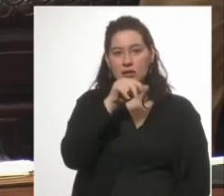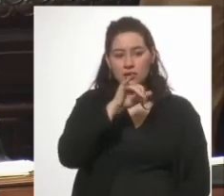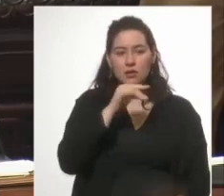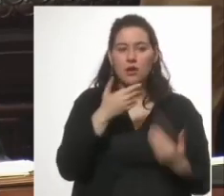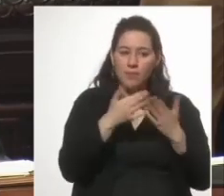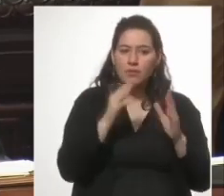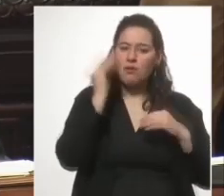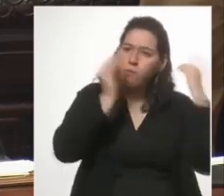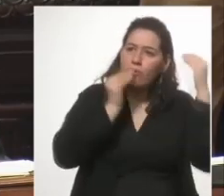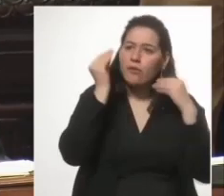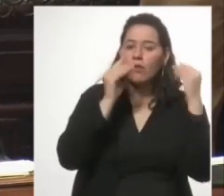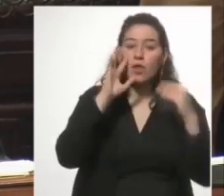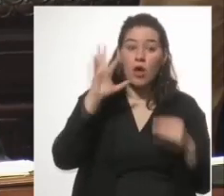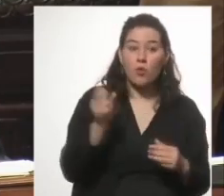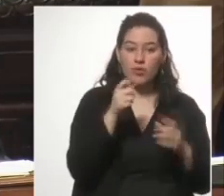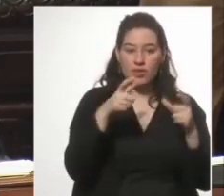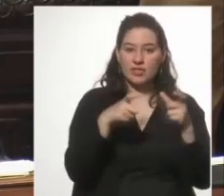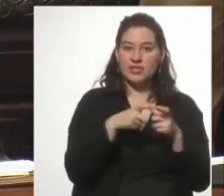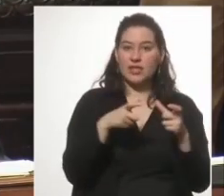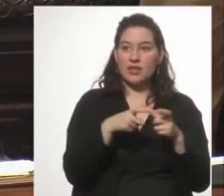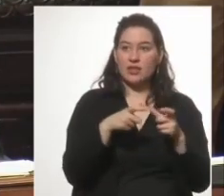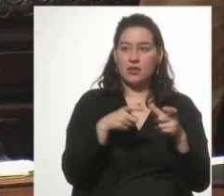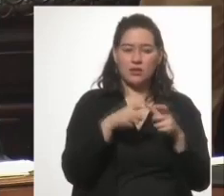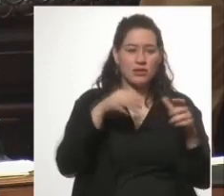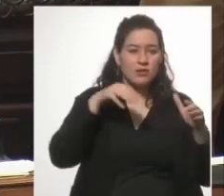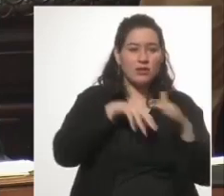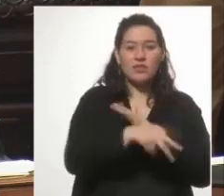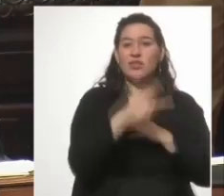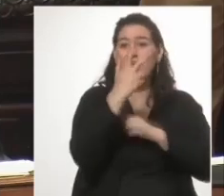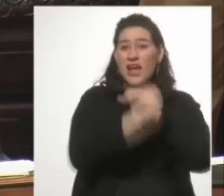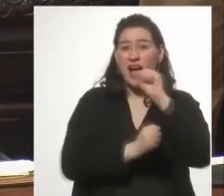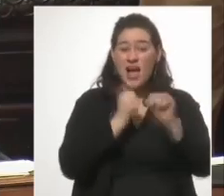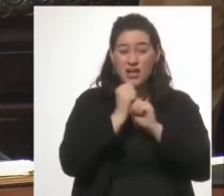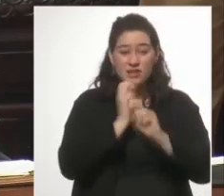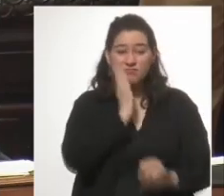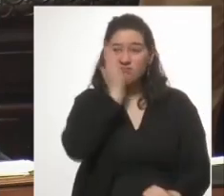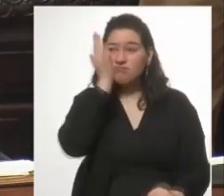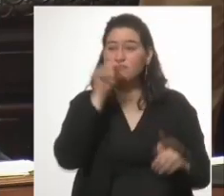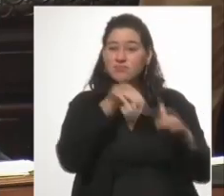y encontró ese CD que estuvo encajonado durante 3 años y medio.